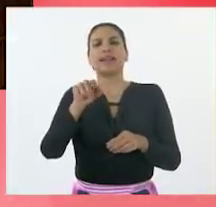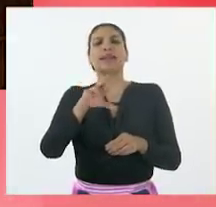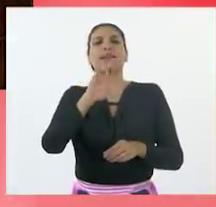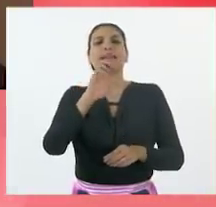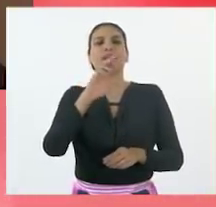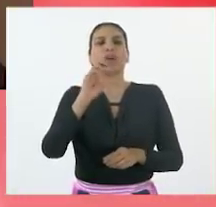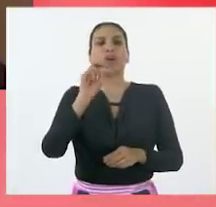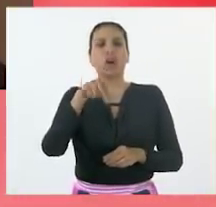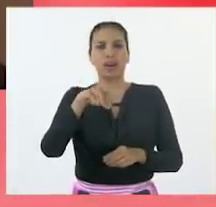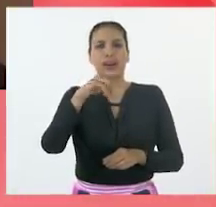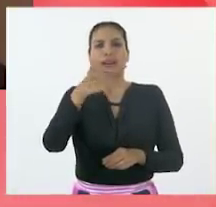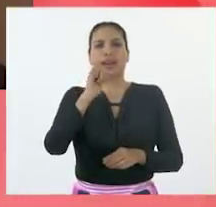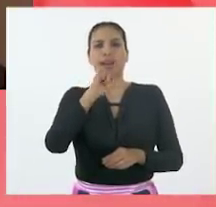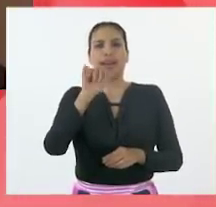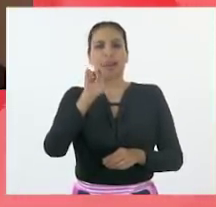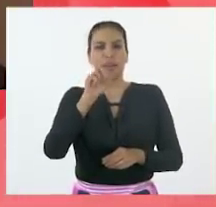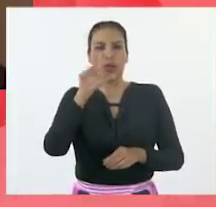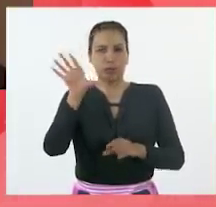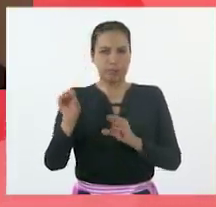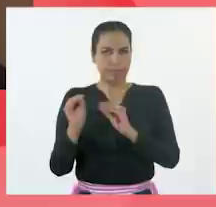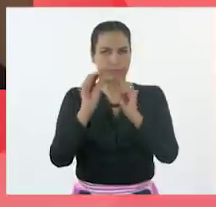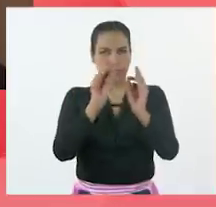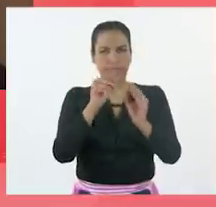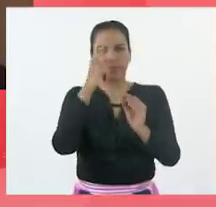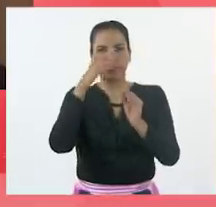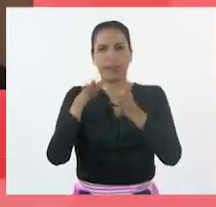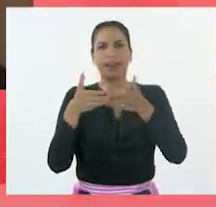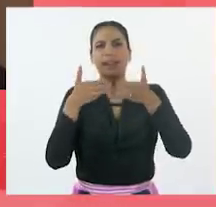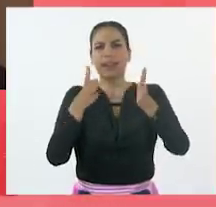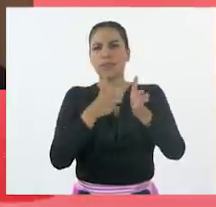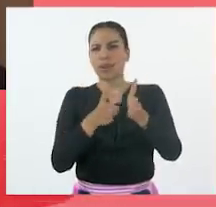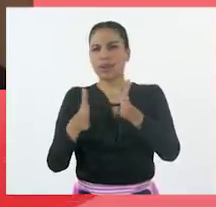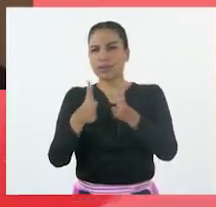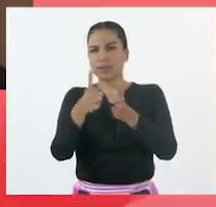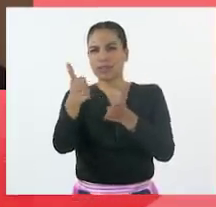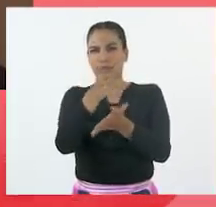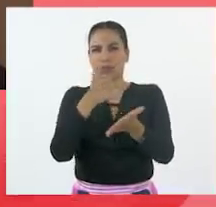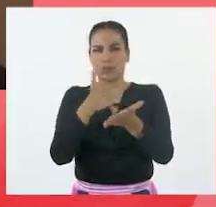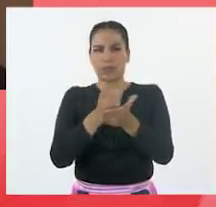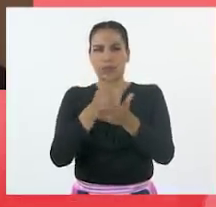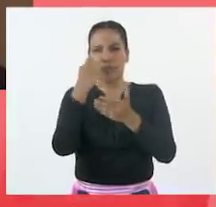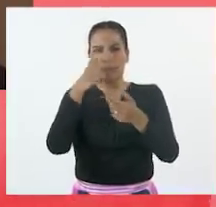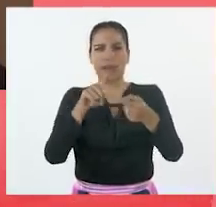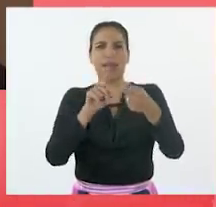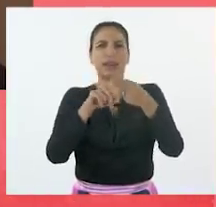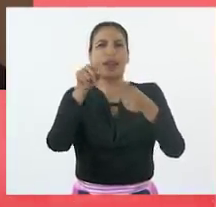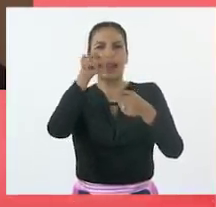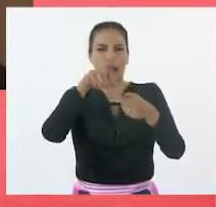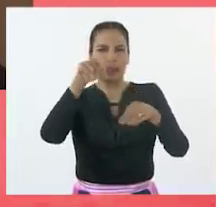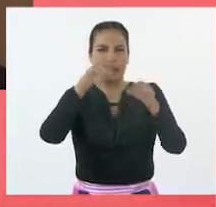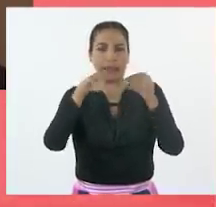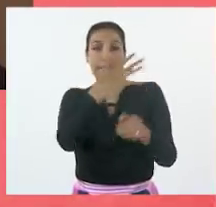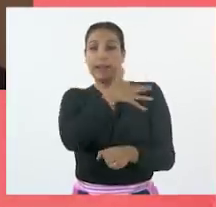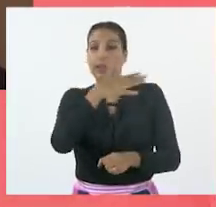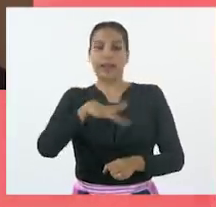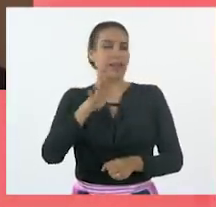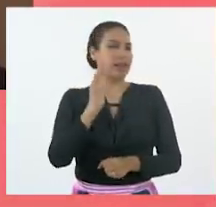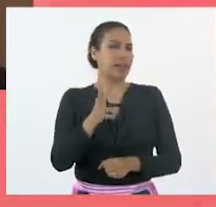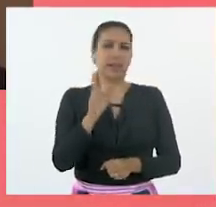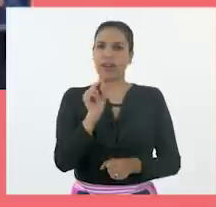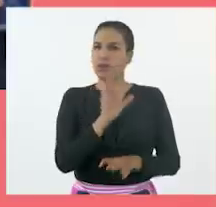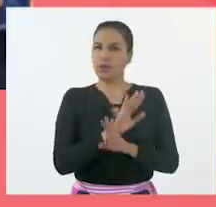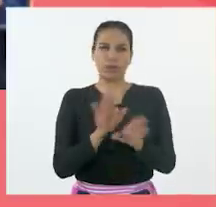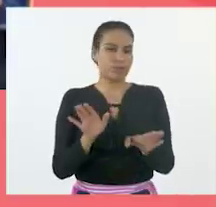Gallardo, que lo lleve por la periferia de la ciudad a la cruz, pero ya no como general en jefe, sino